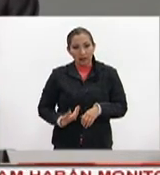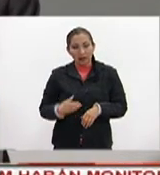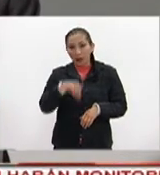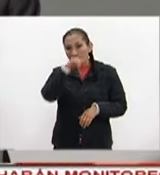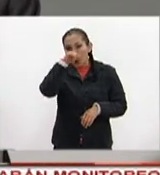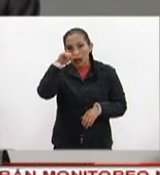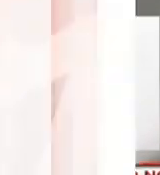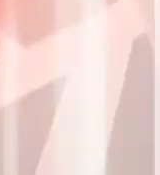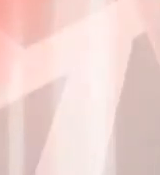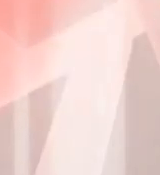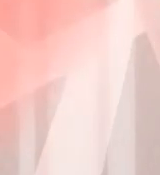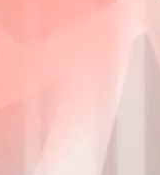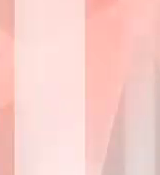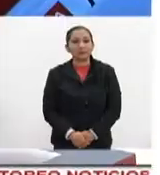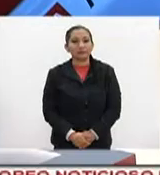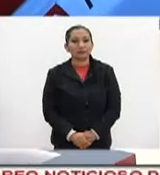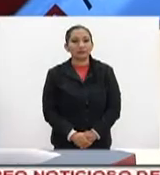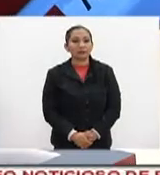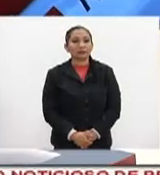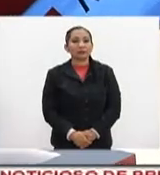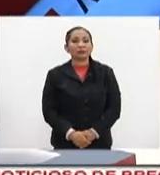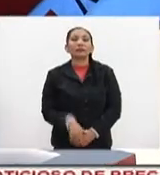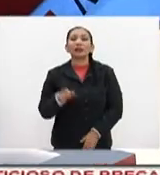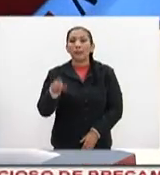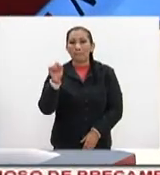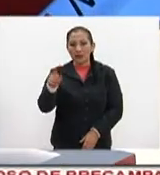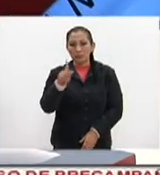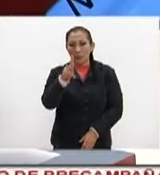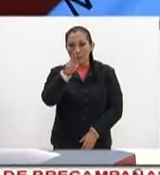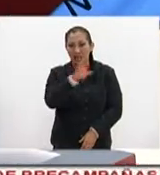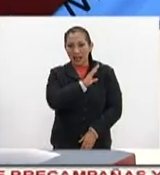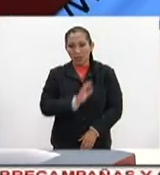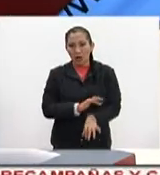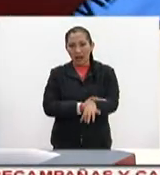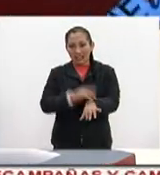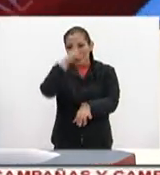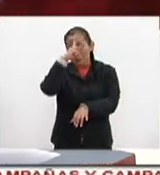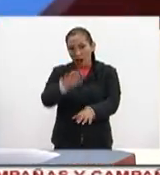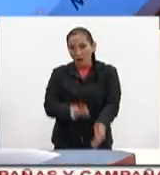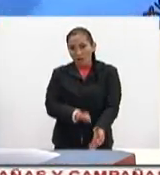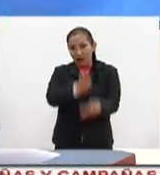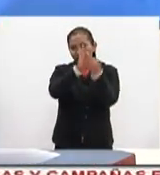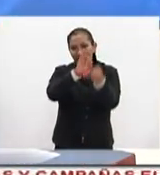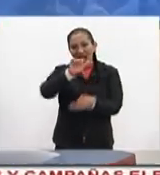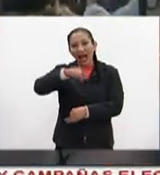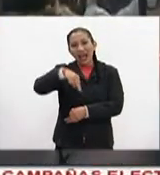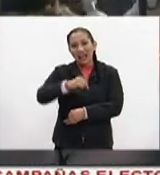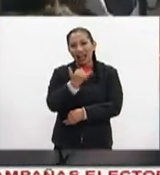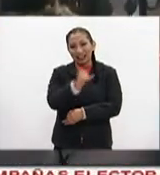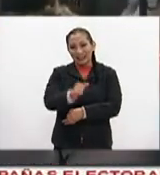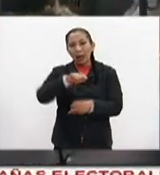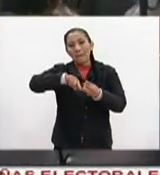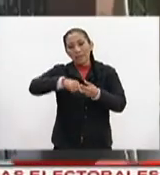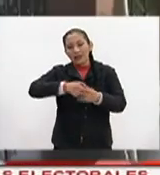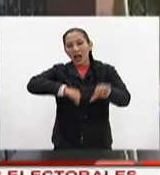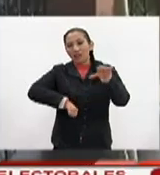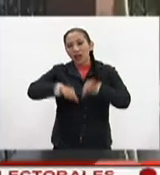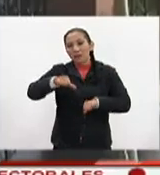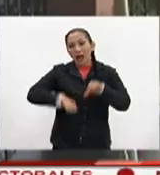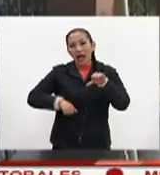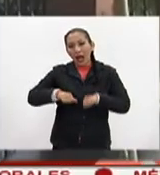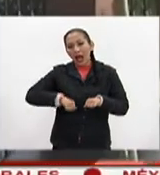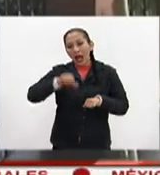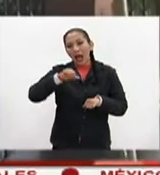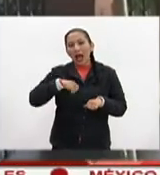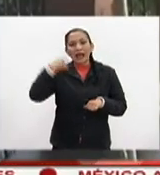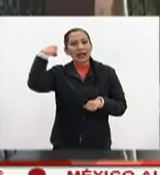Benito Juárez. Por su parte, el precandidato de la coalición por México al frente, Ricardo Anaya, inició sus actividades en